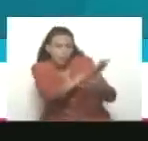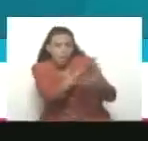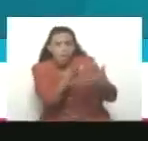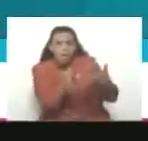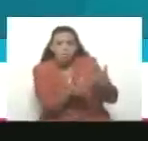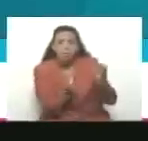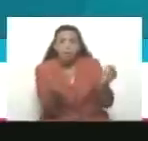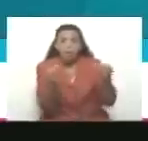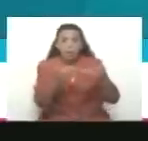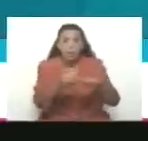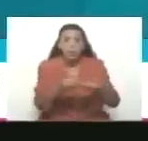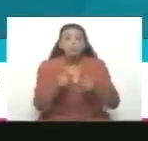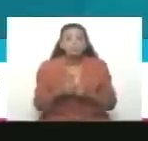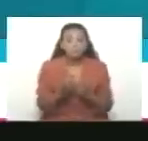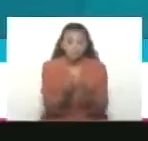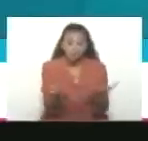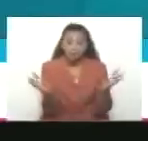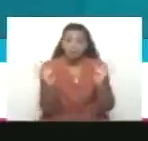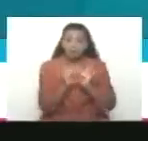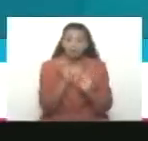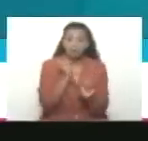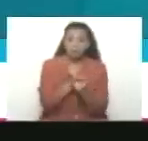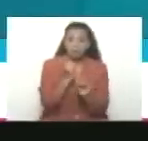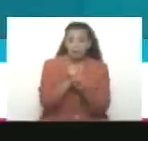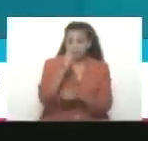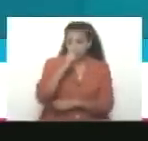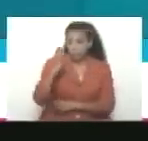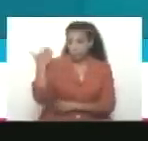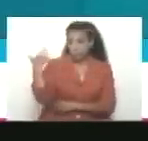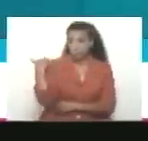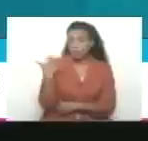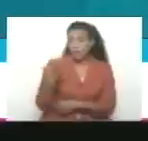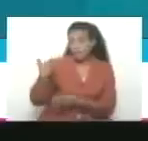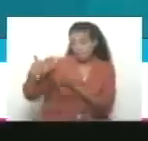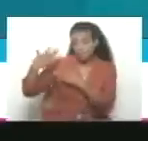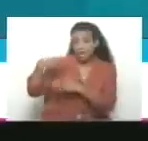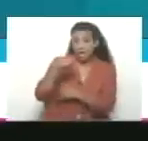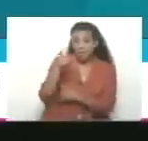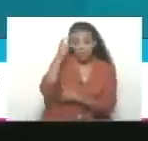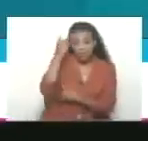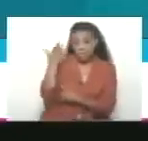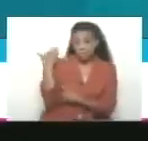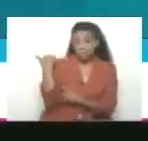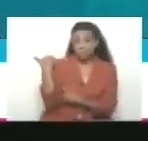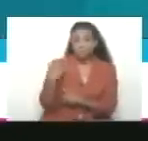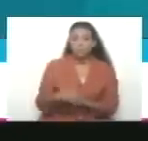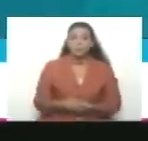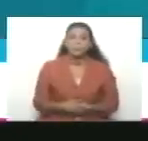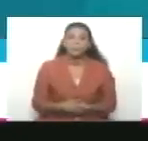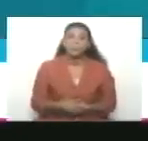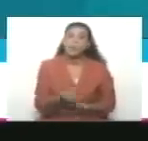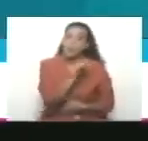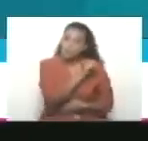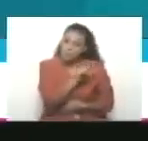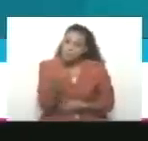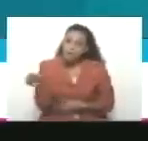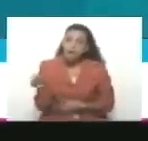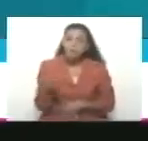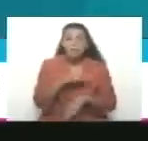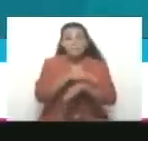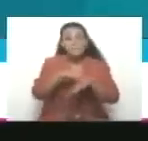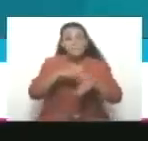esta tremenda jornada de trabajo que tuvimos luego también en la semana Recibí al Primer